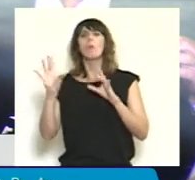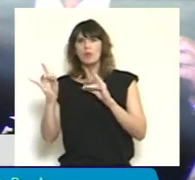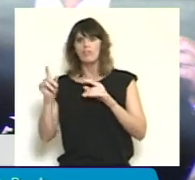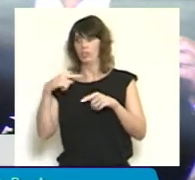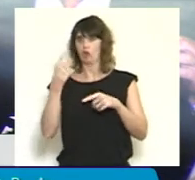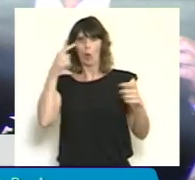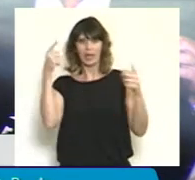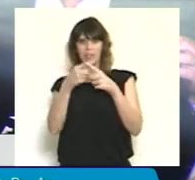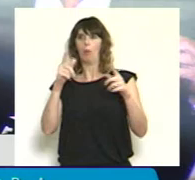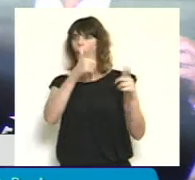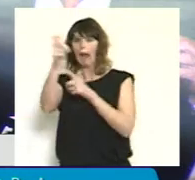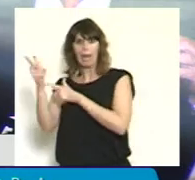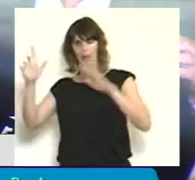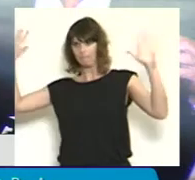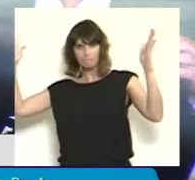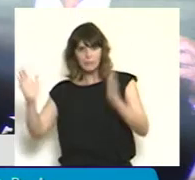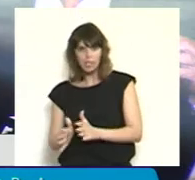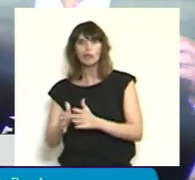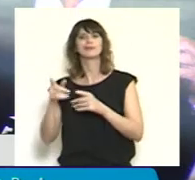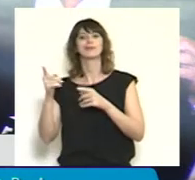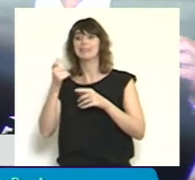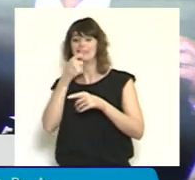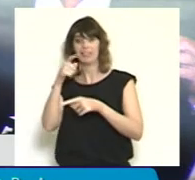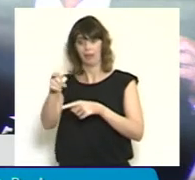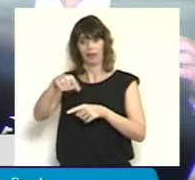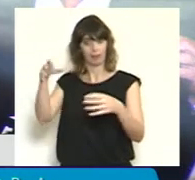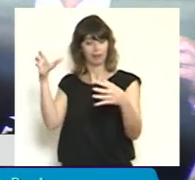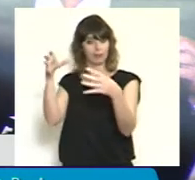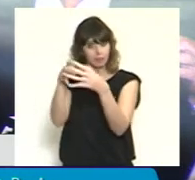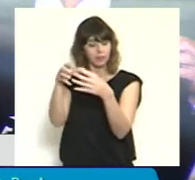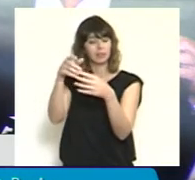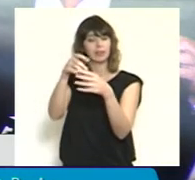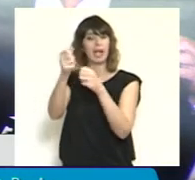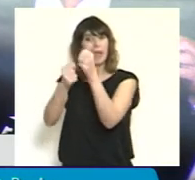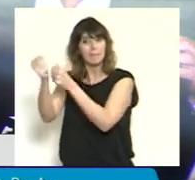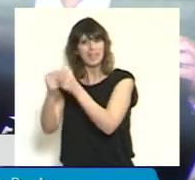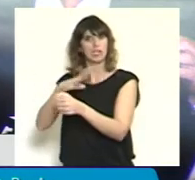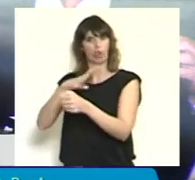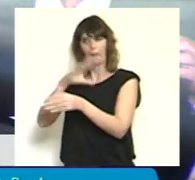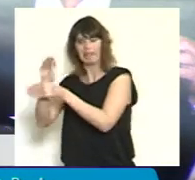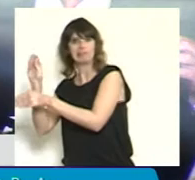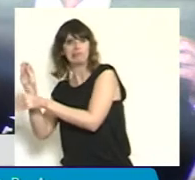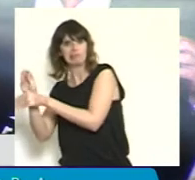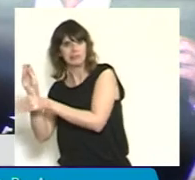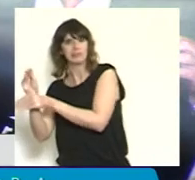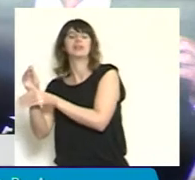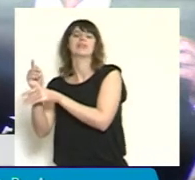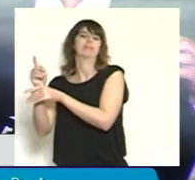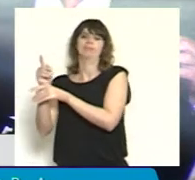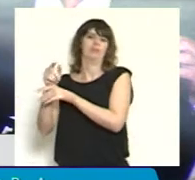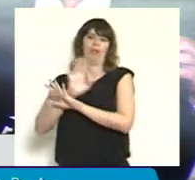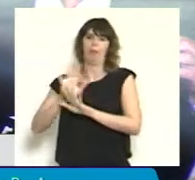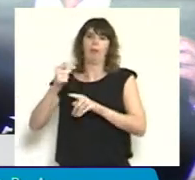de armas de fuego en tanto y en cuanto sus recursos mayores provienen de las tasas que cobra con los permisos